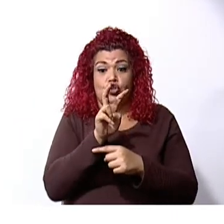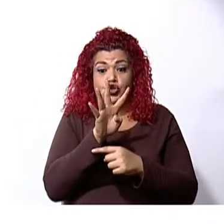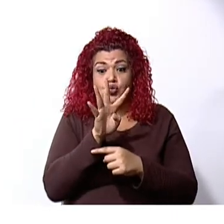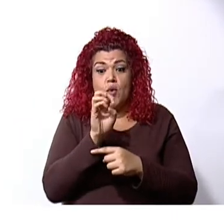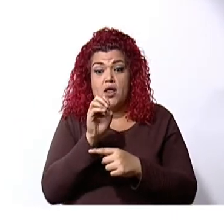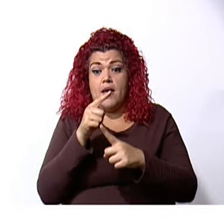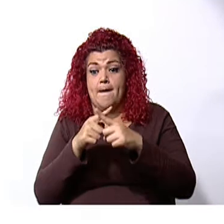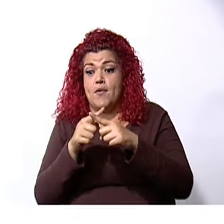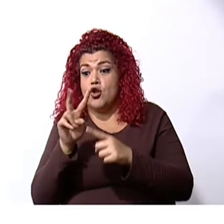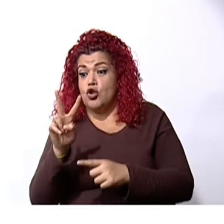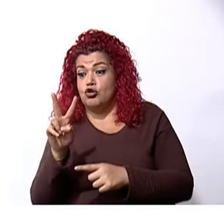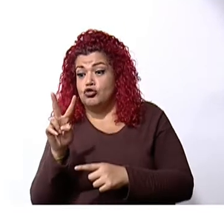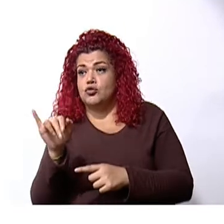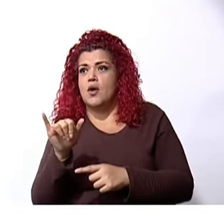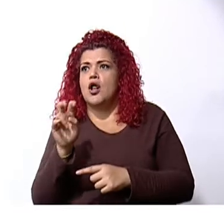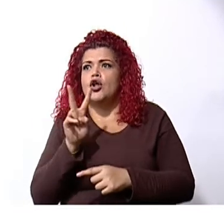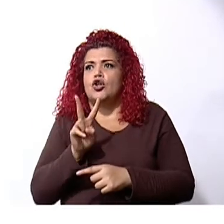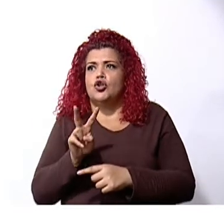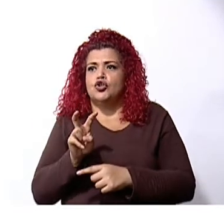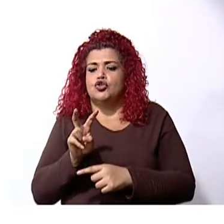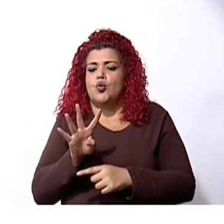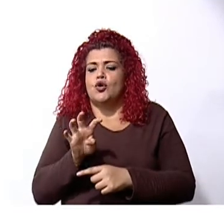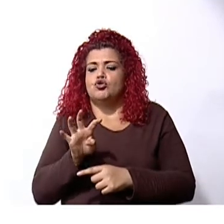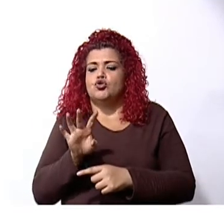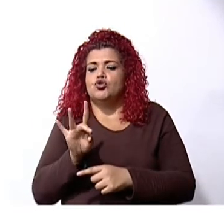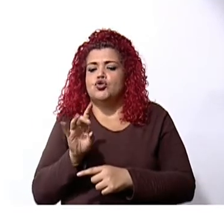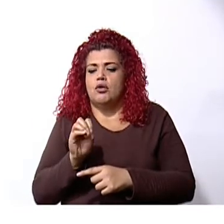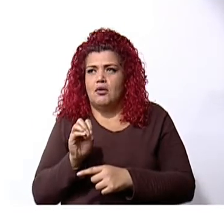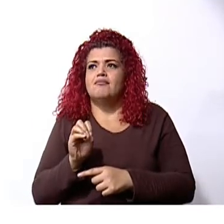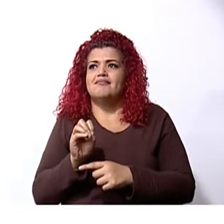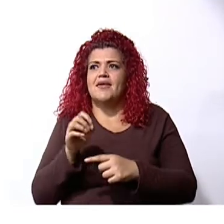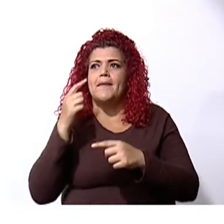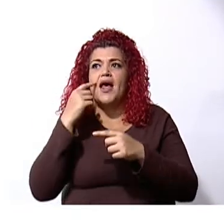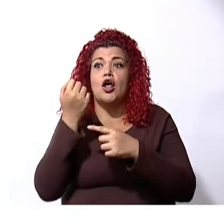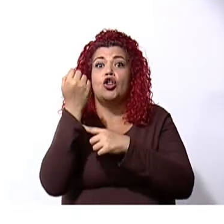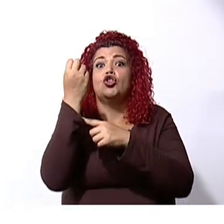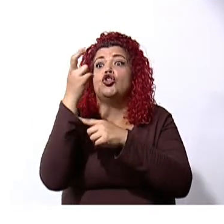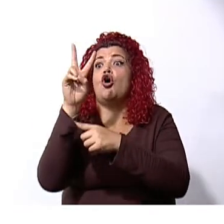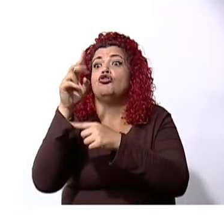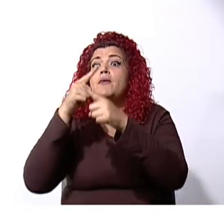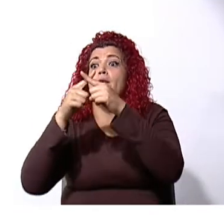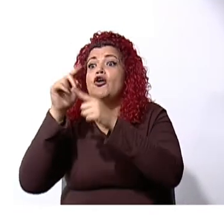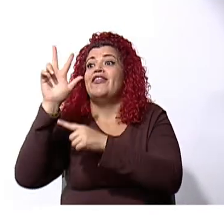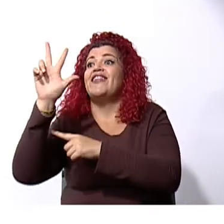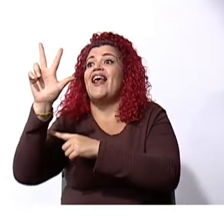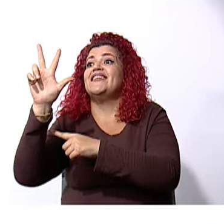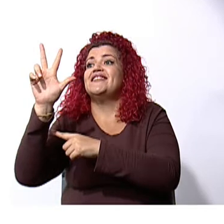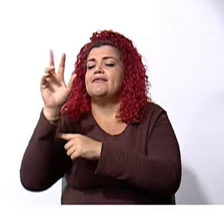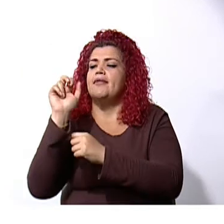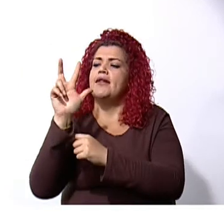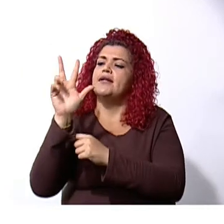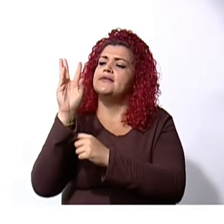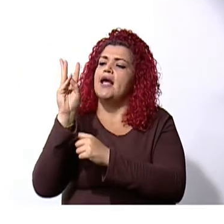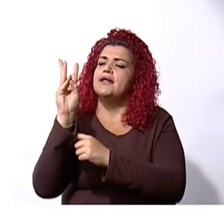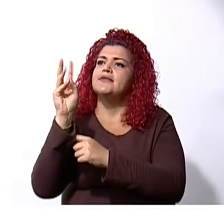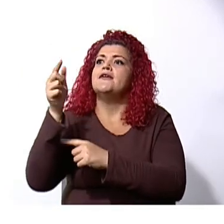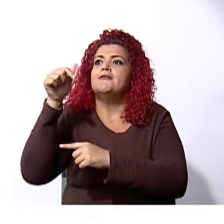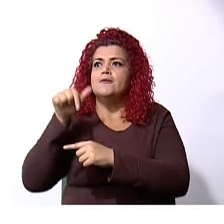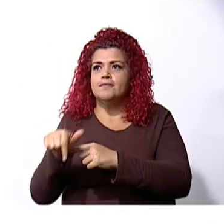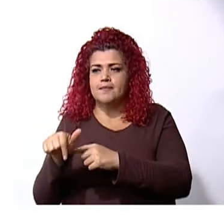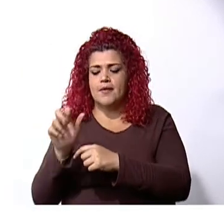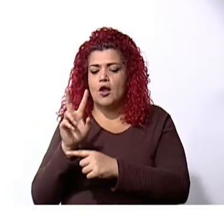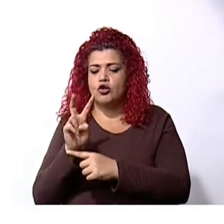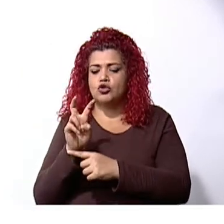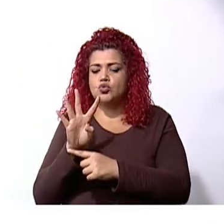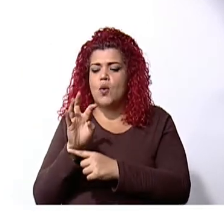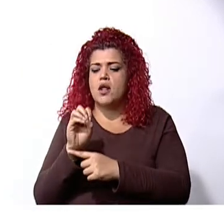480. Ahora, 12 por 3, 36, 240 por 3, 720. En este caso, lo que